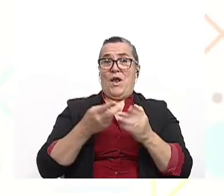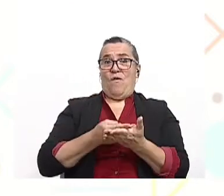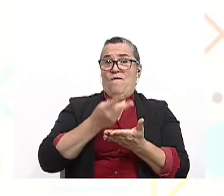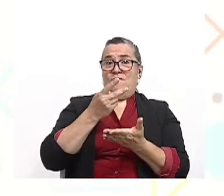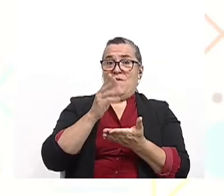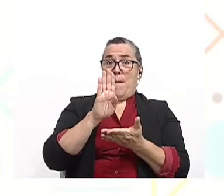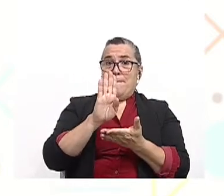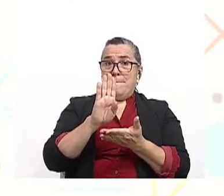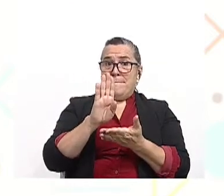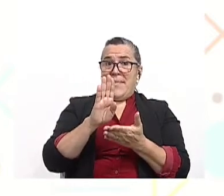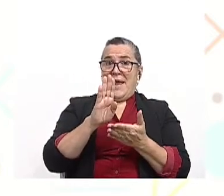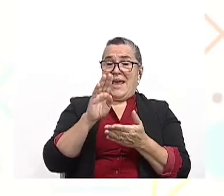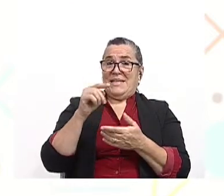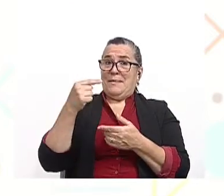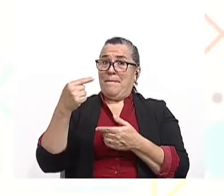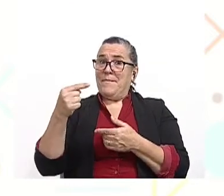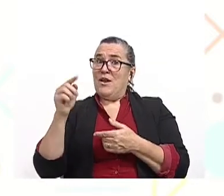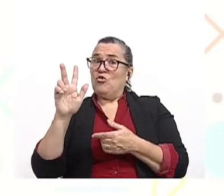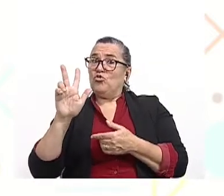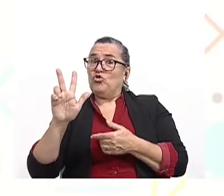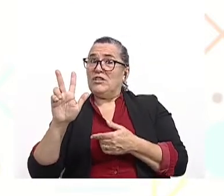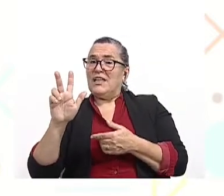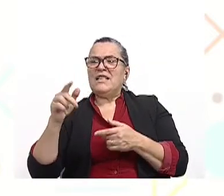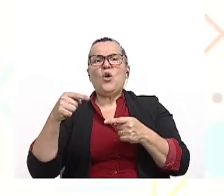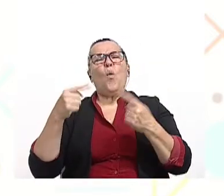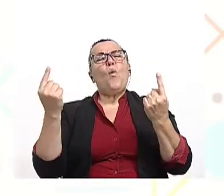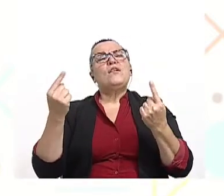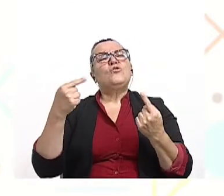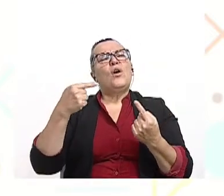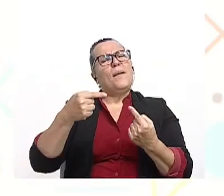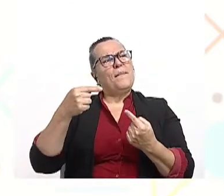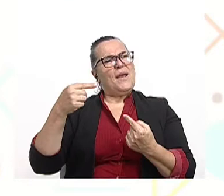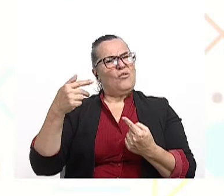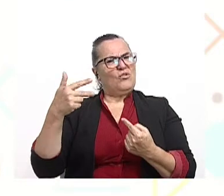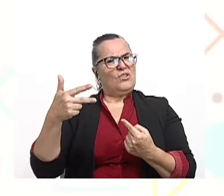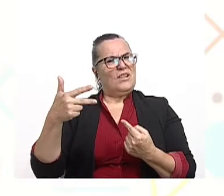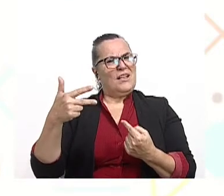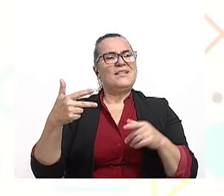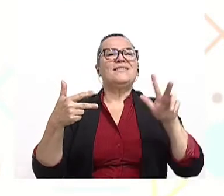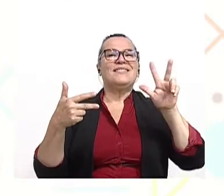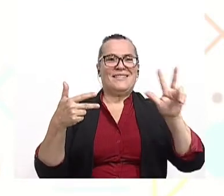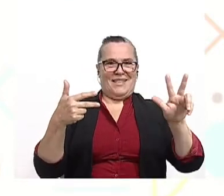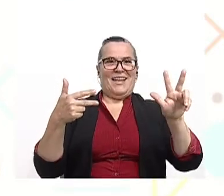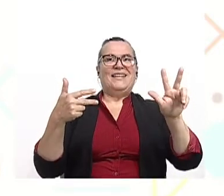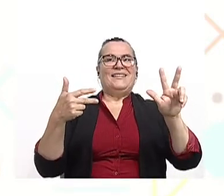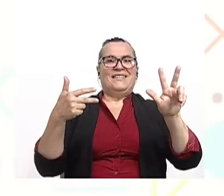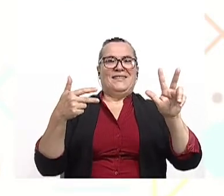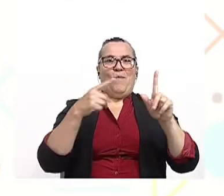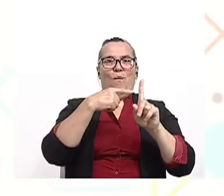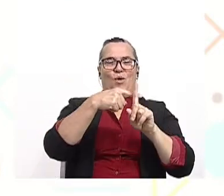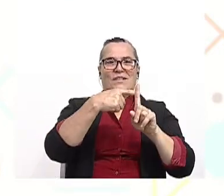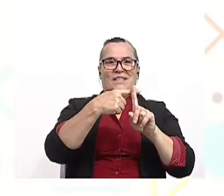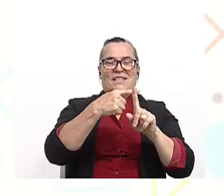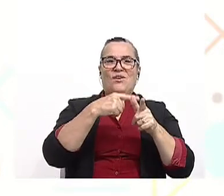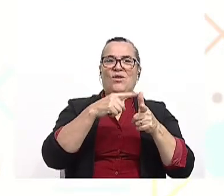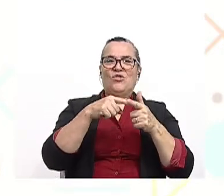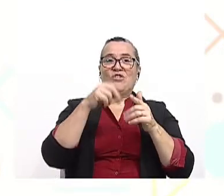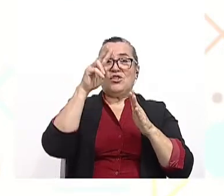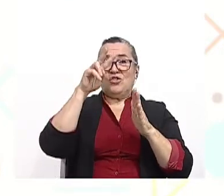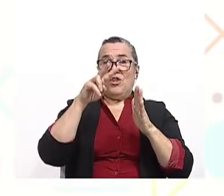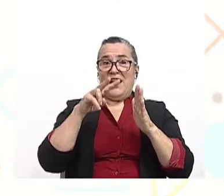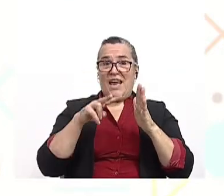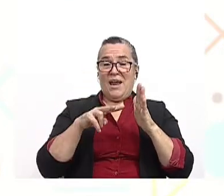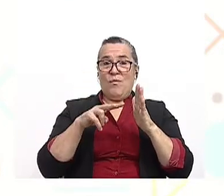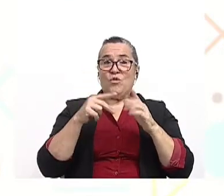es menos 3, ¿cuál es el opuesto de menos 3? 3, es decir, positivo. Por eso lo leemos